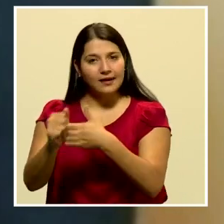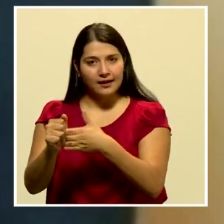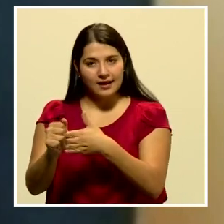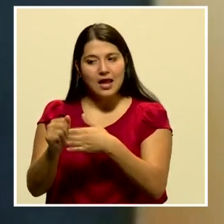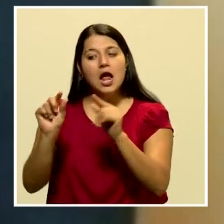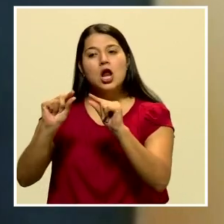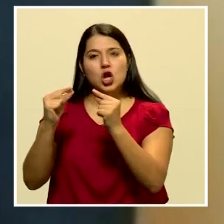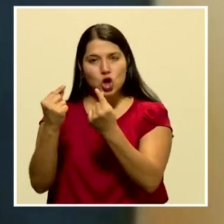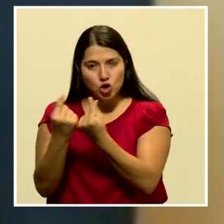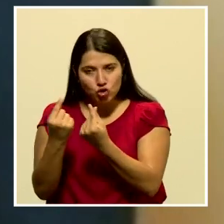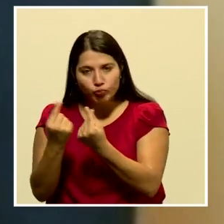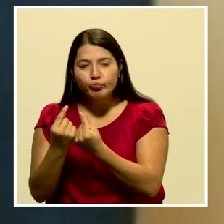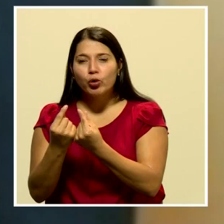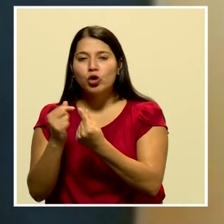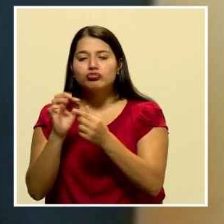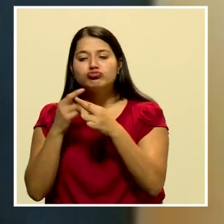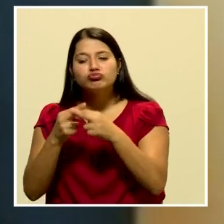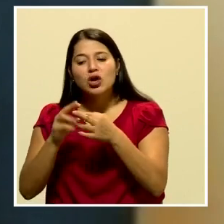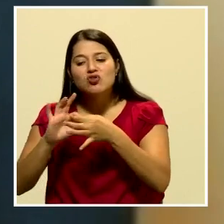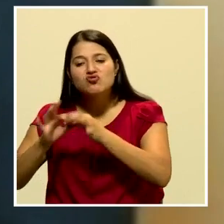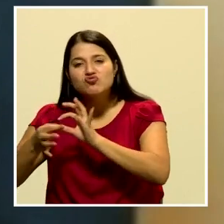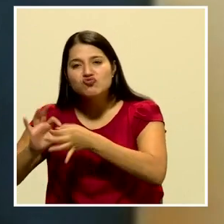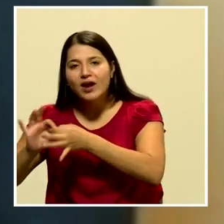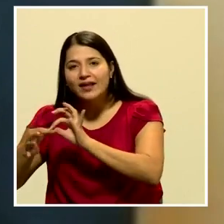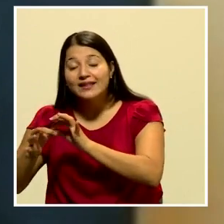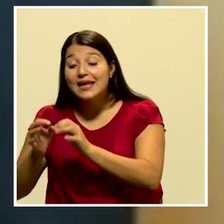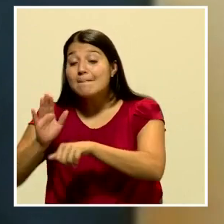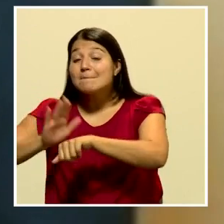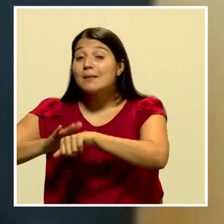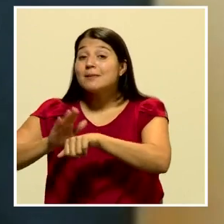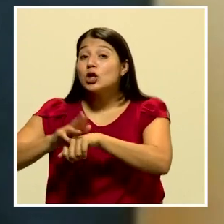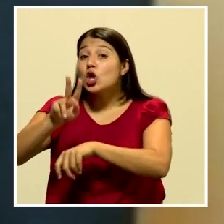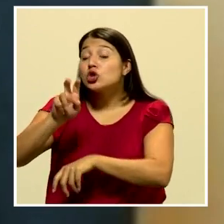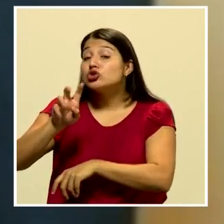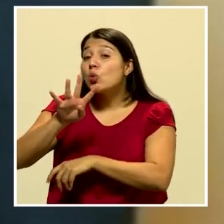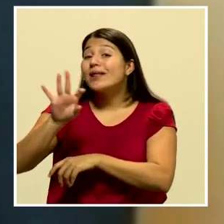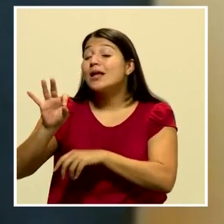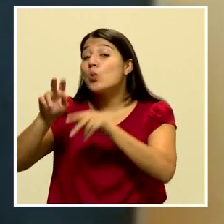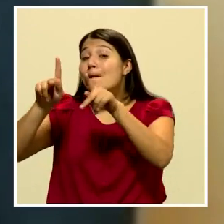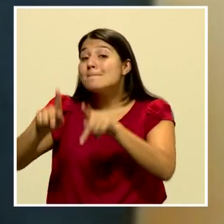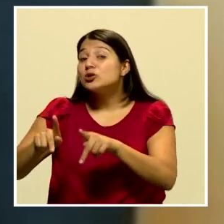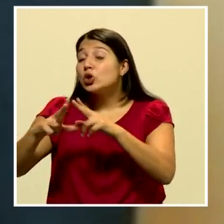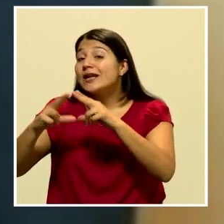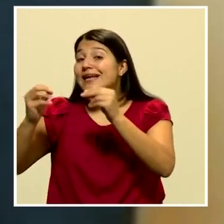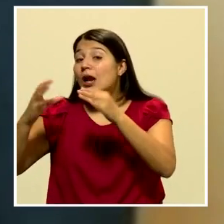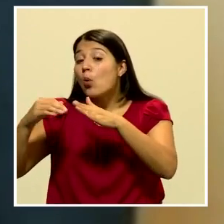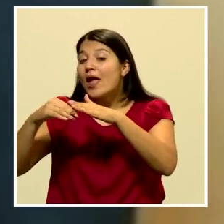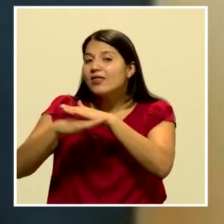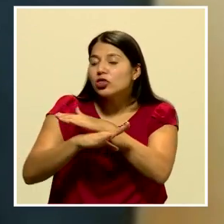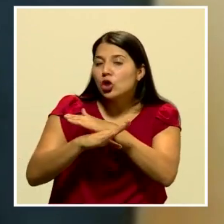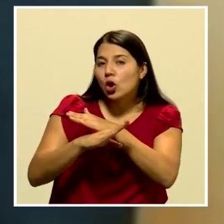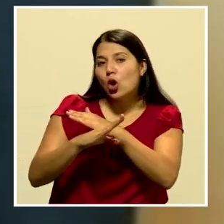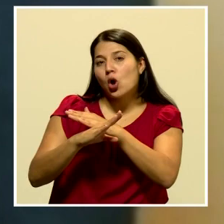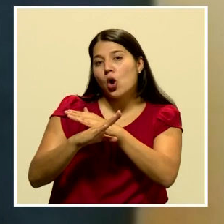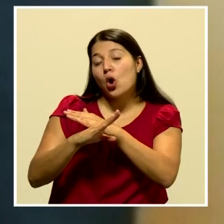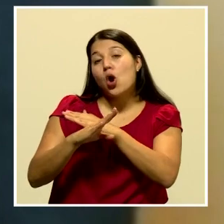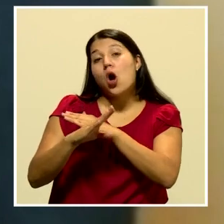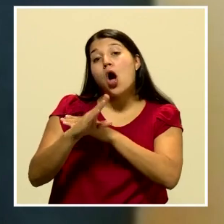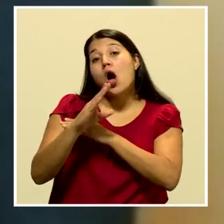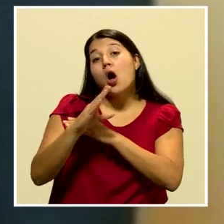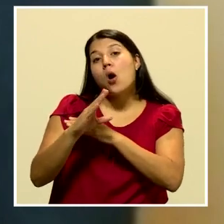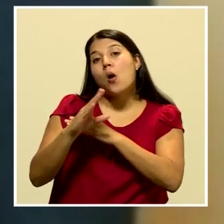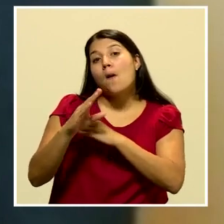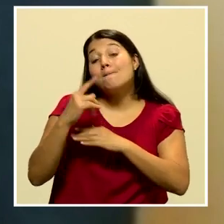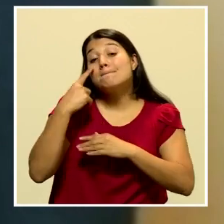esta red que traficó alrededor de 249 migrantes en lo que pudo contabilizar la investigación, no solo por